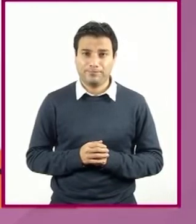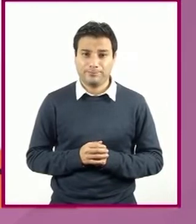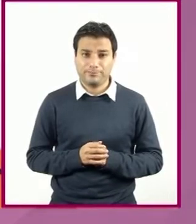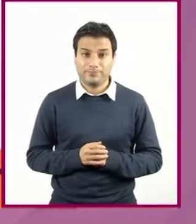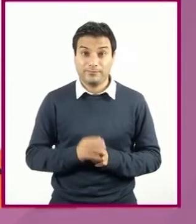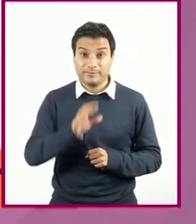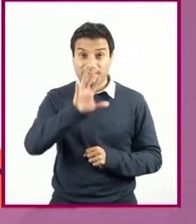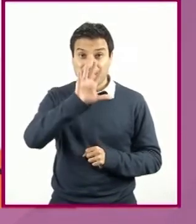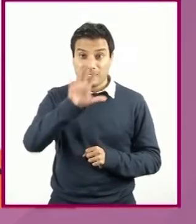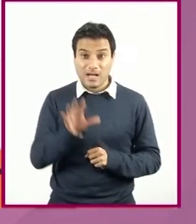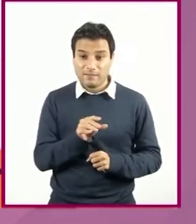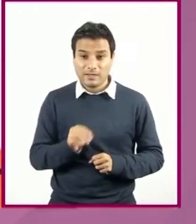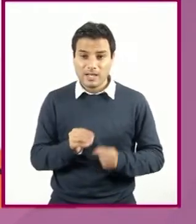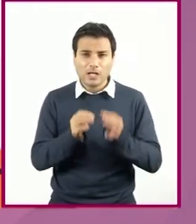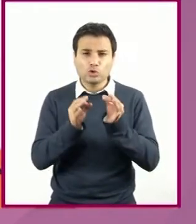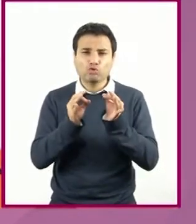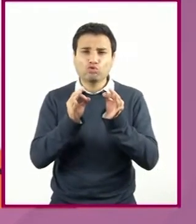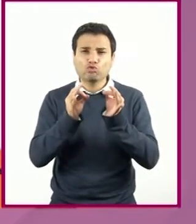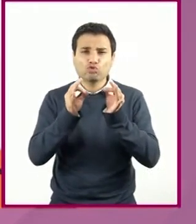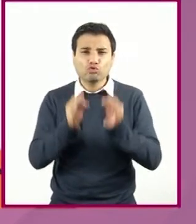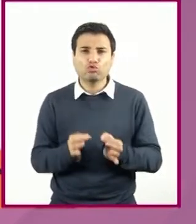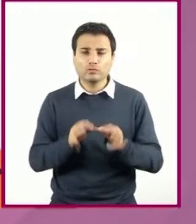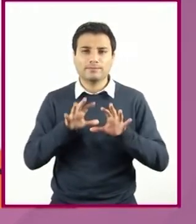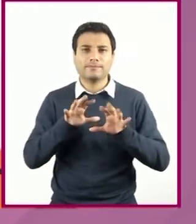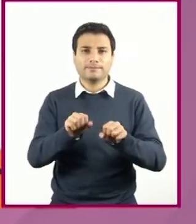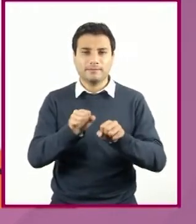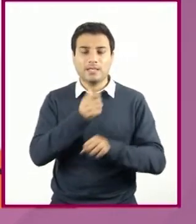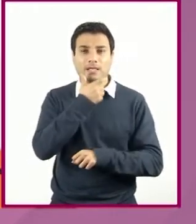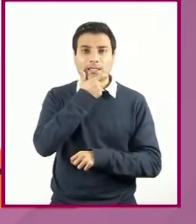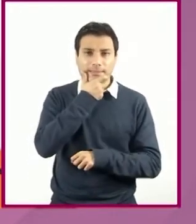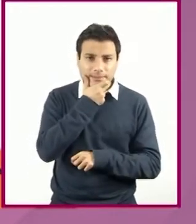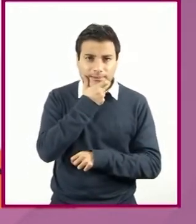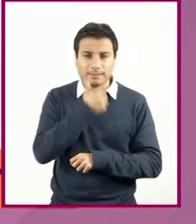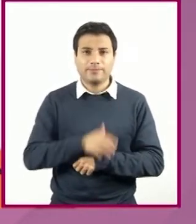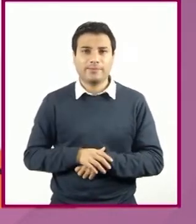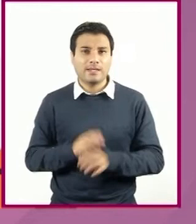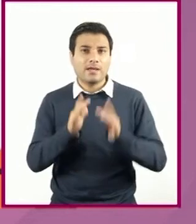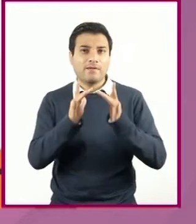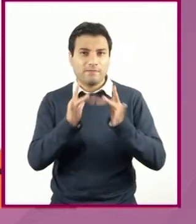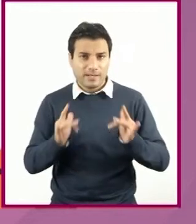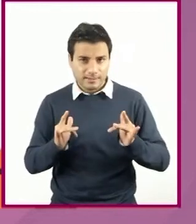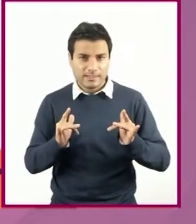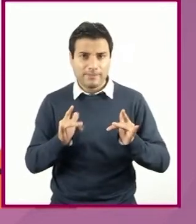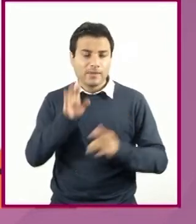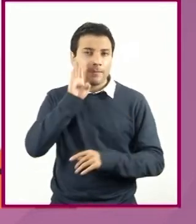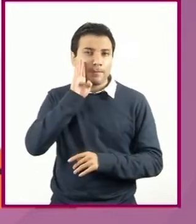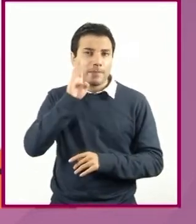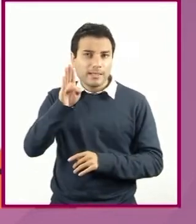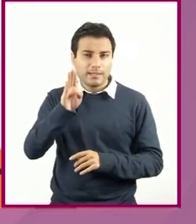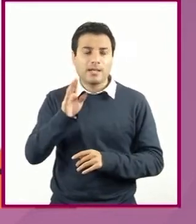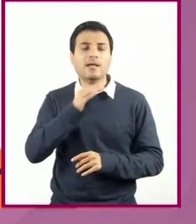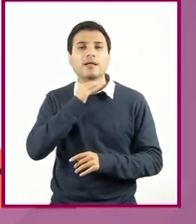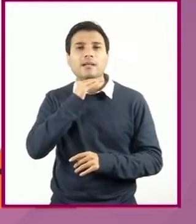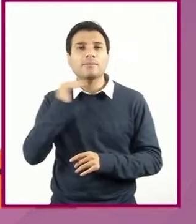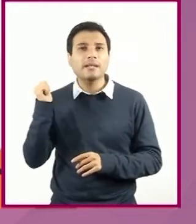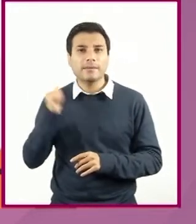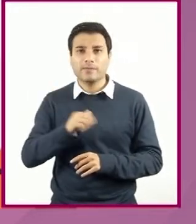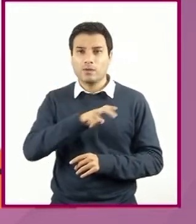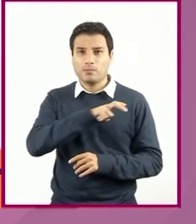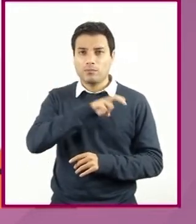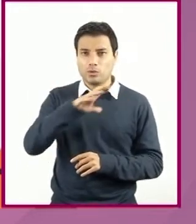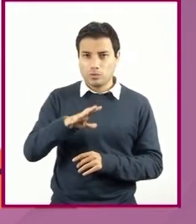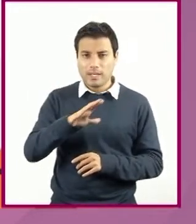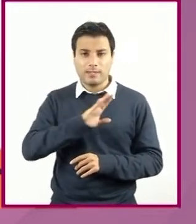África pertenecía en su totalidad a Inglaterra, Francia, Bélgica, Alemania, Portugal